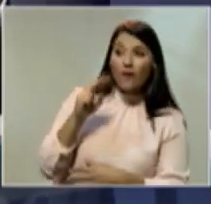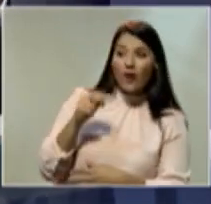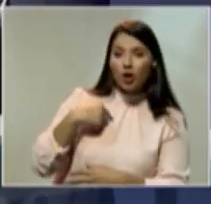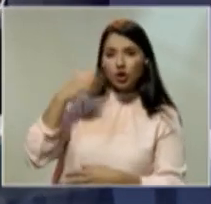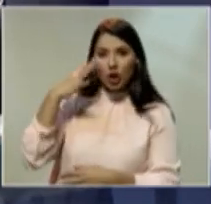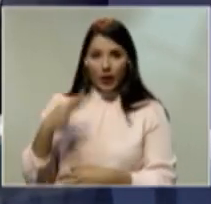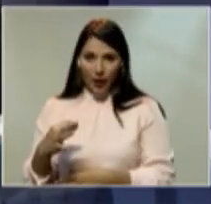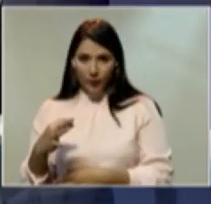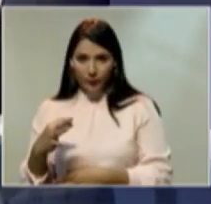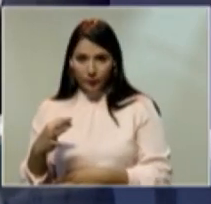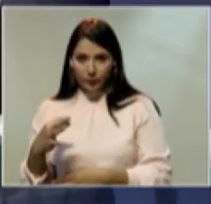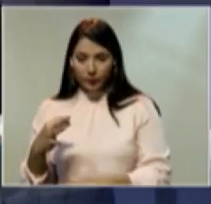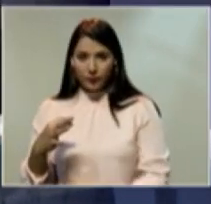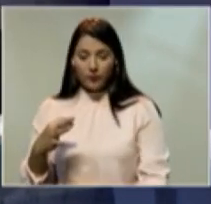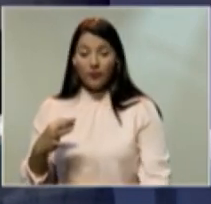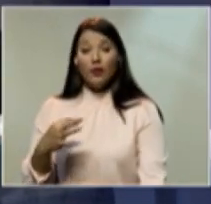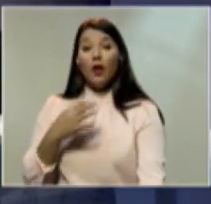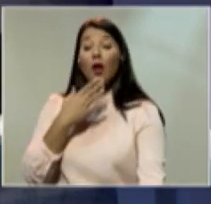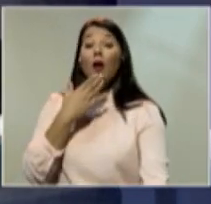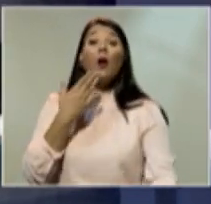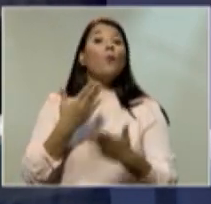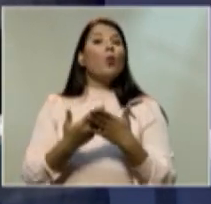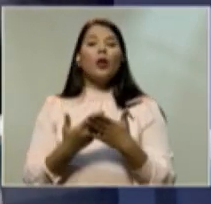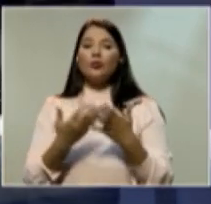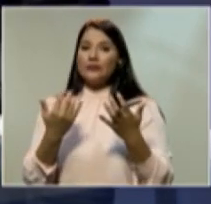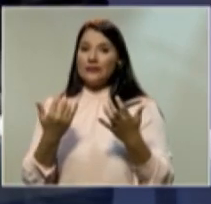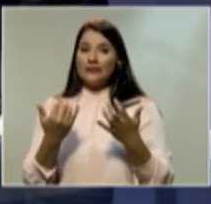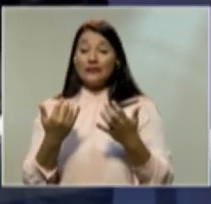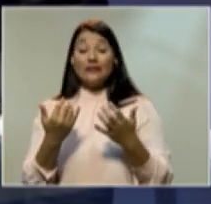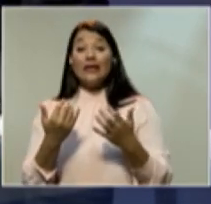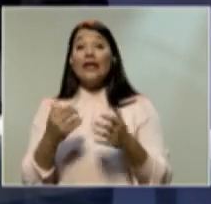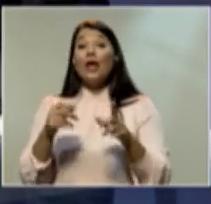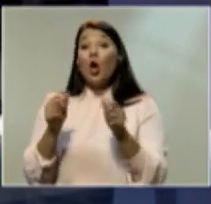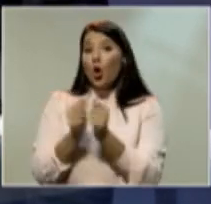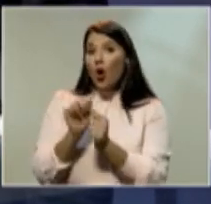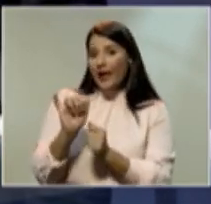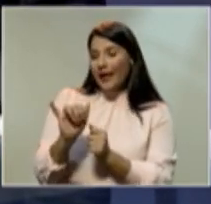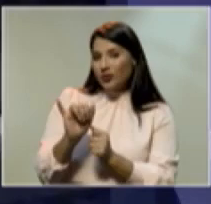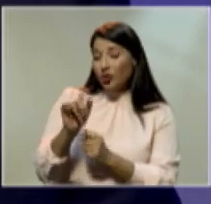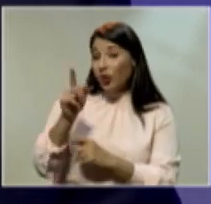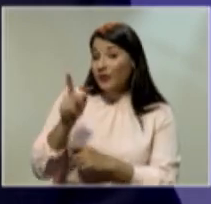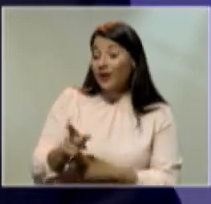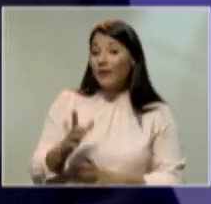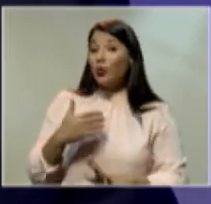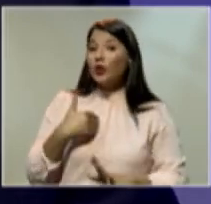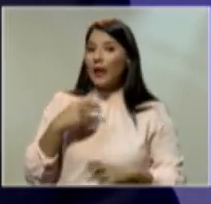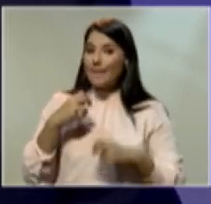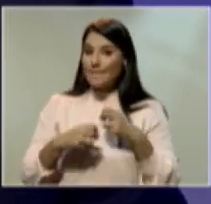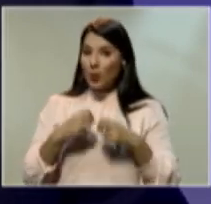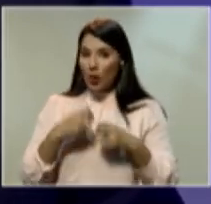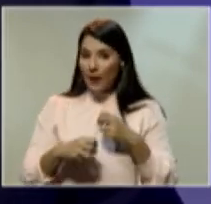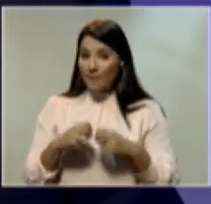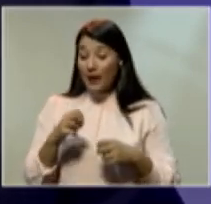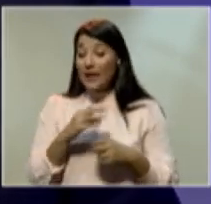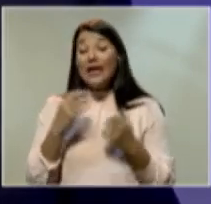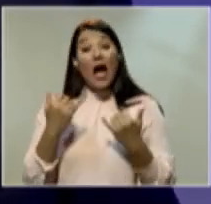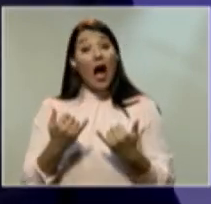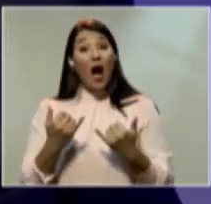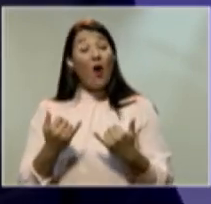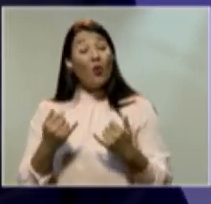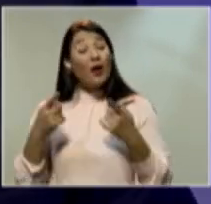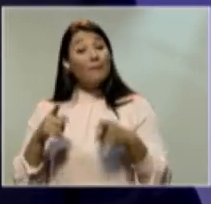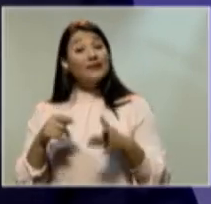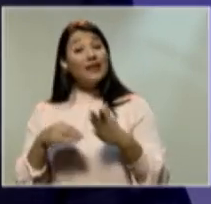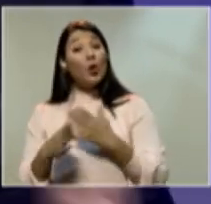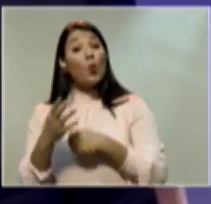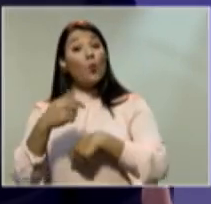creo. Bueno, pues incluso con eso vamos a tener problemas, y nos está ocurriendo en un momento además